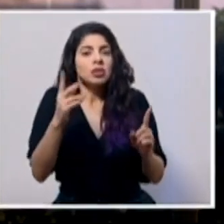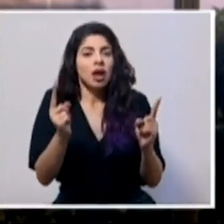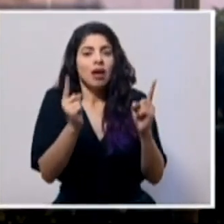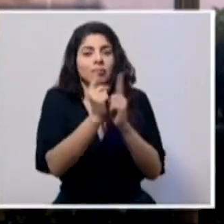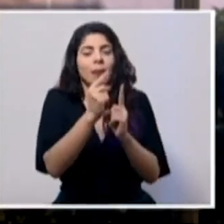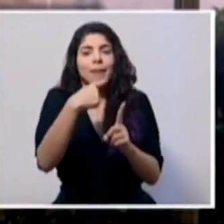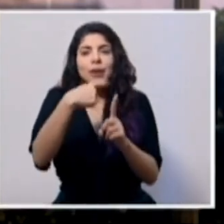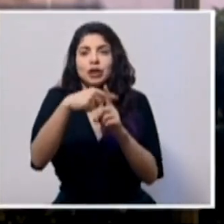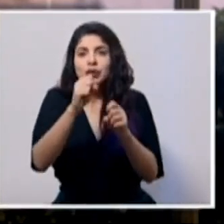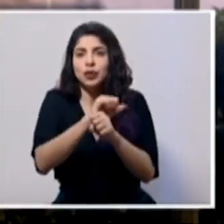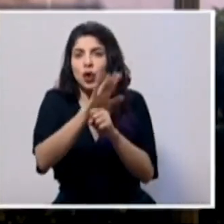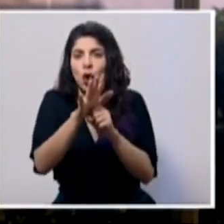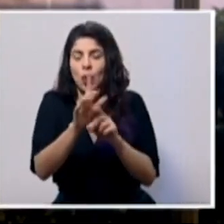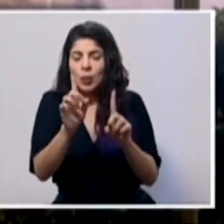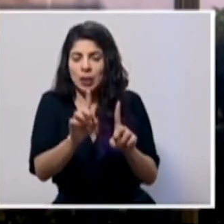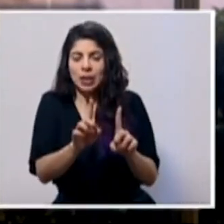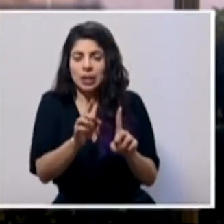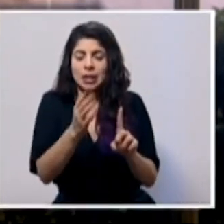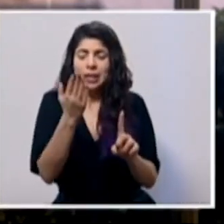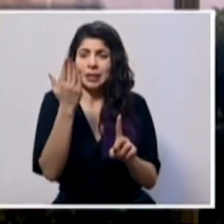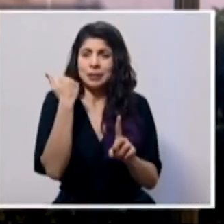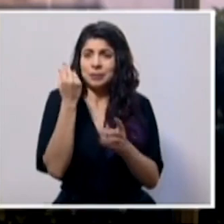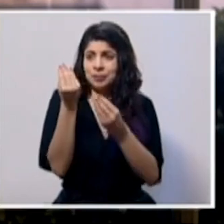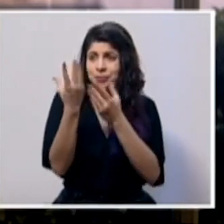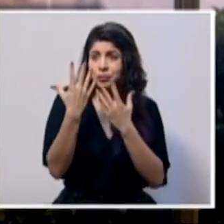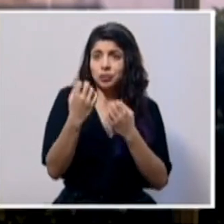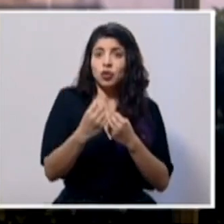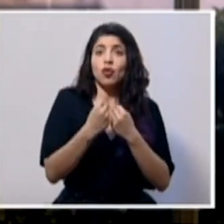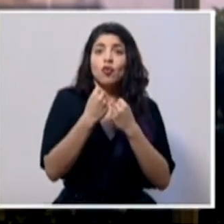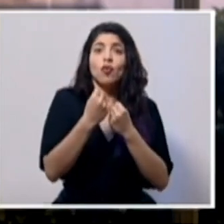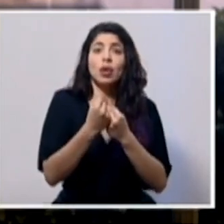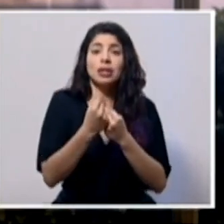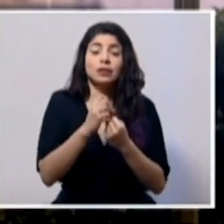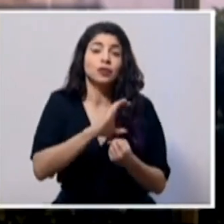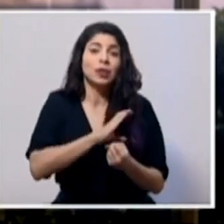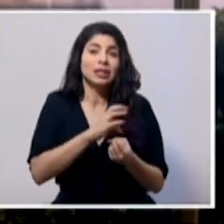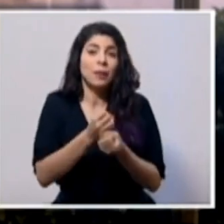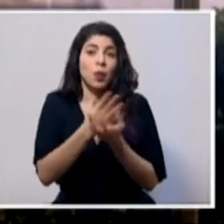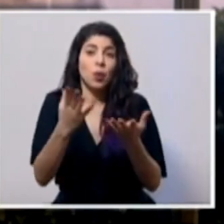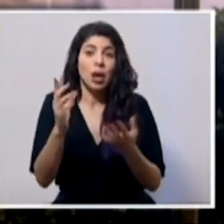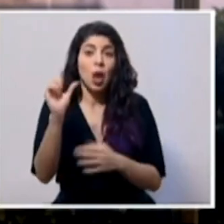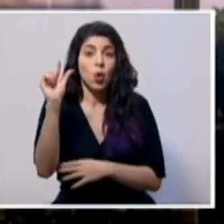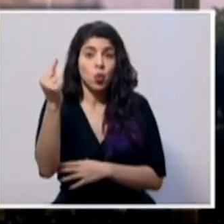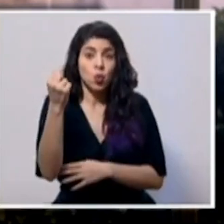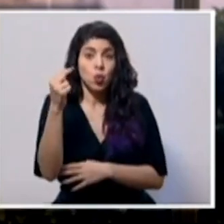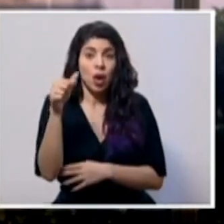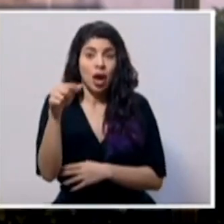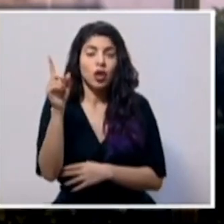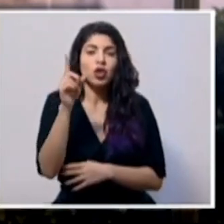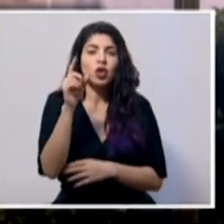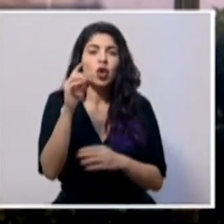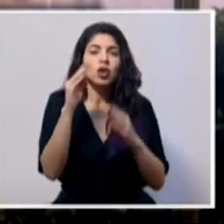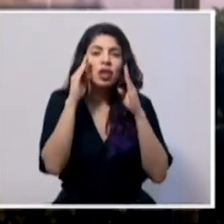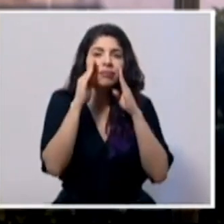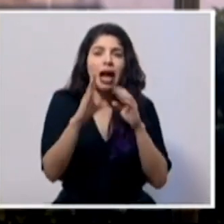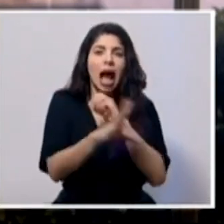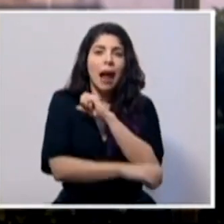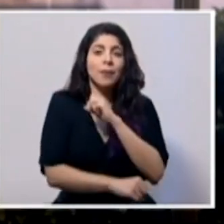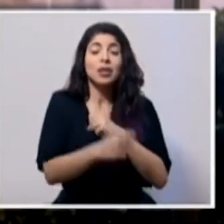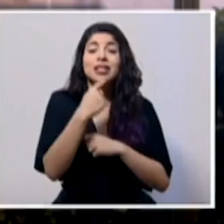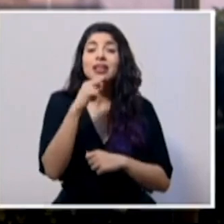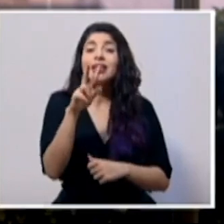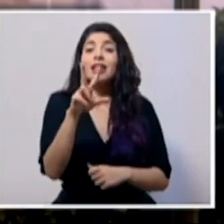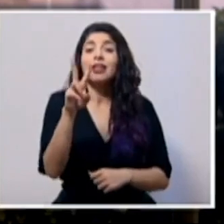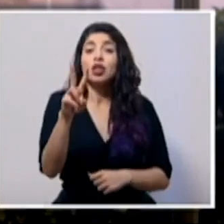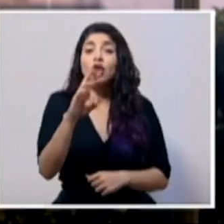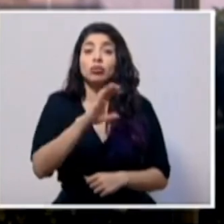COVID. Me indicaba en Fuerza Pública de la URUCA, aquí en San José, que atiende la Carpio, que 32